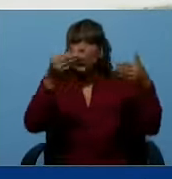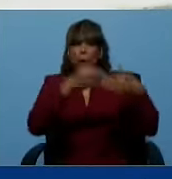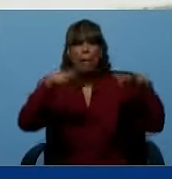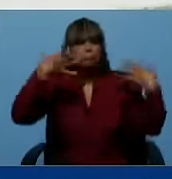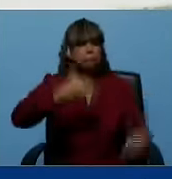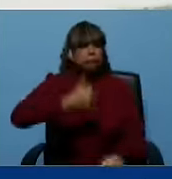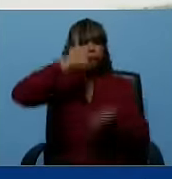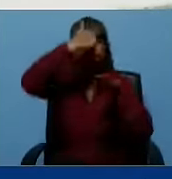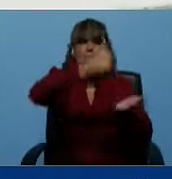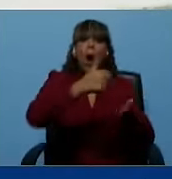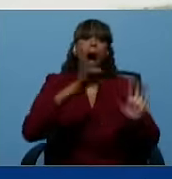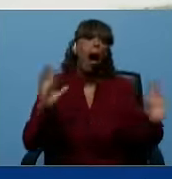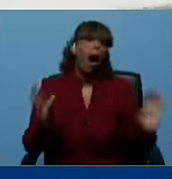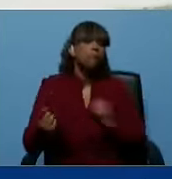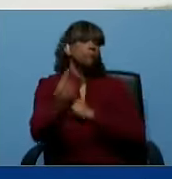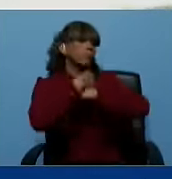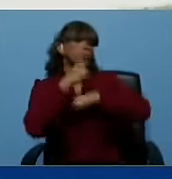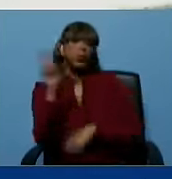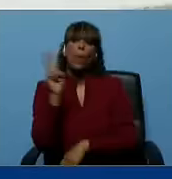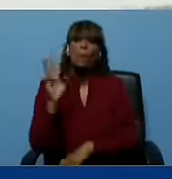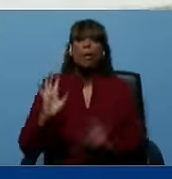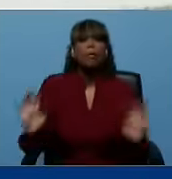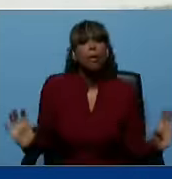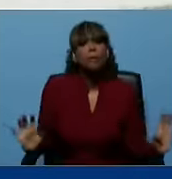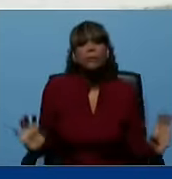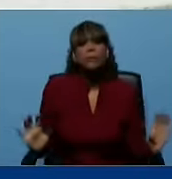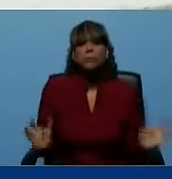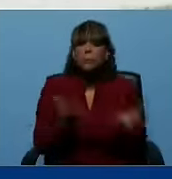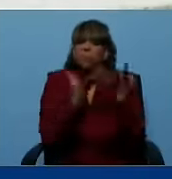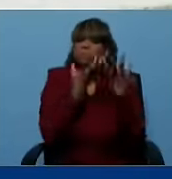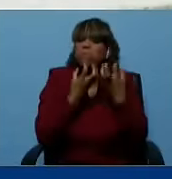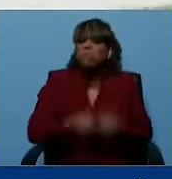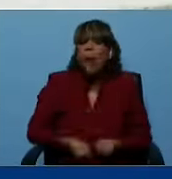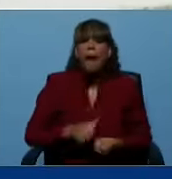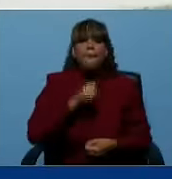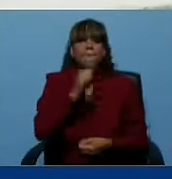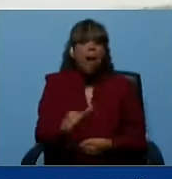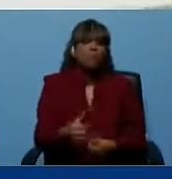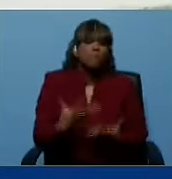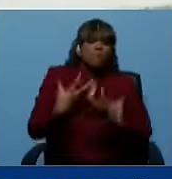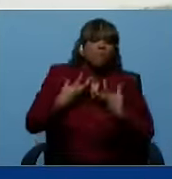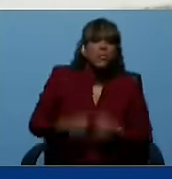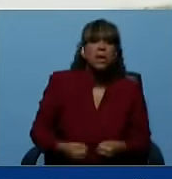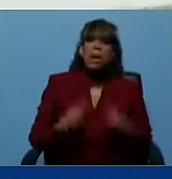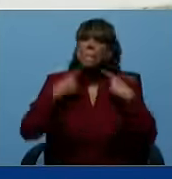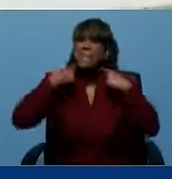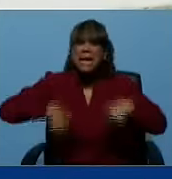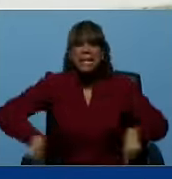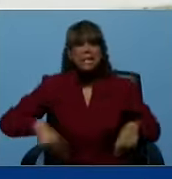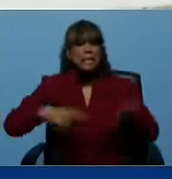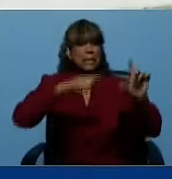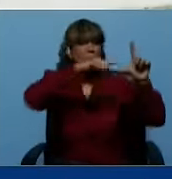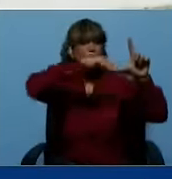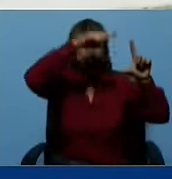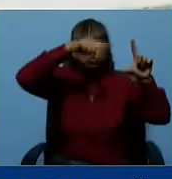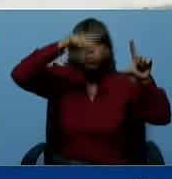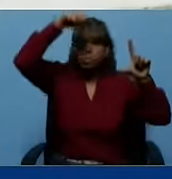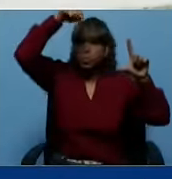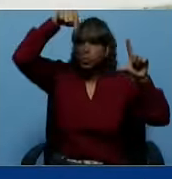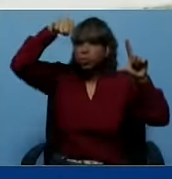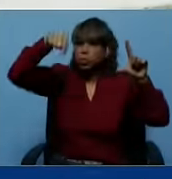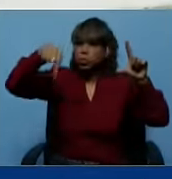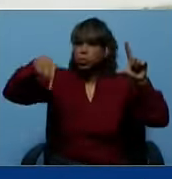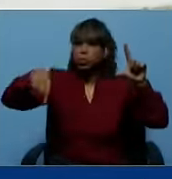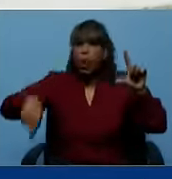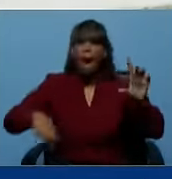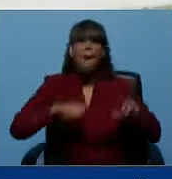Yo les dije, no se metan con nosotros, que se van a secar. Y perdieron, mira, solo por meterse